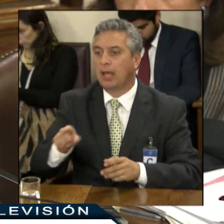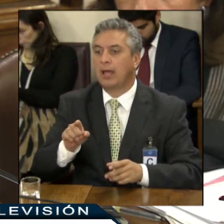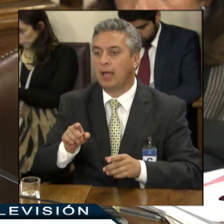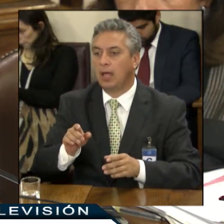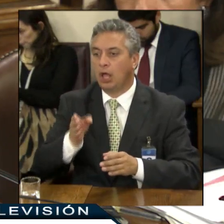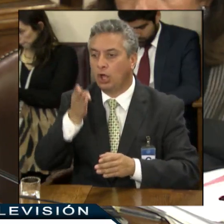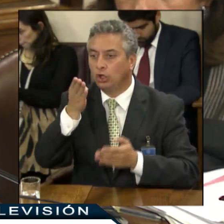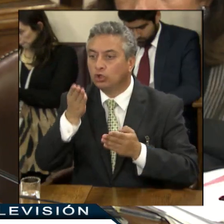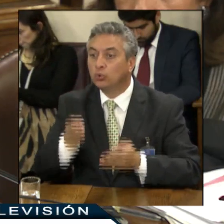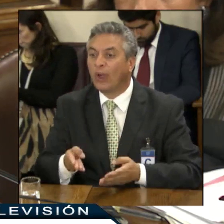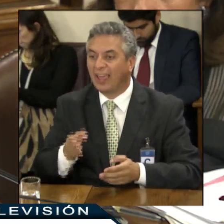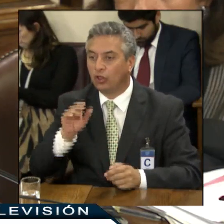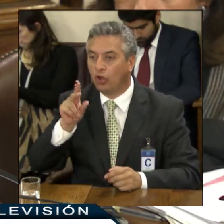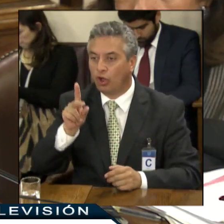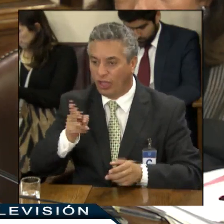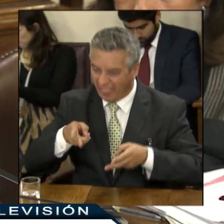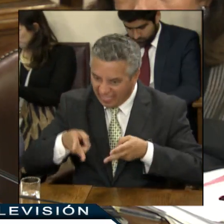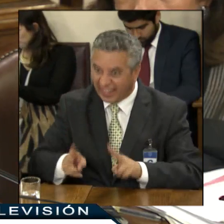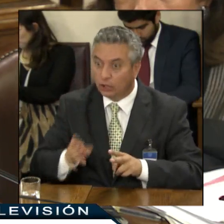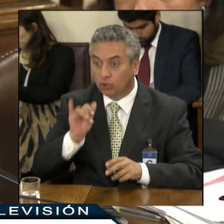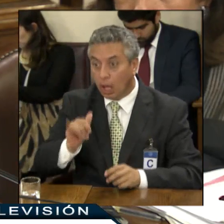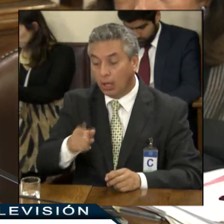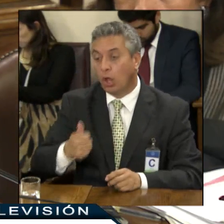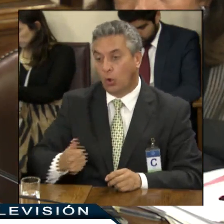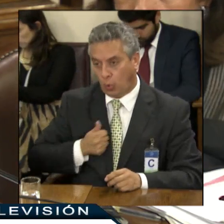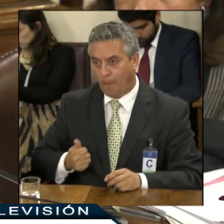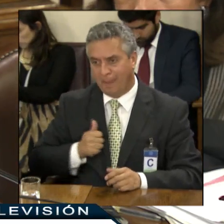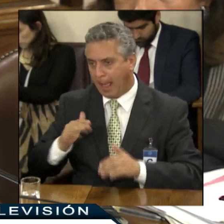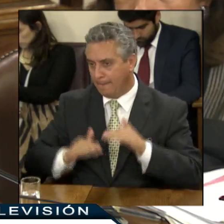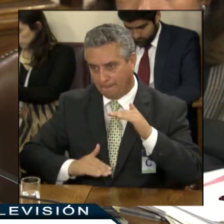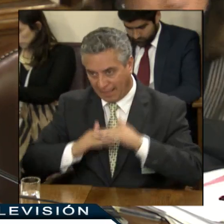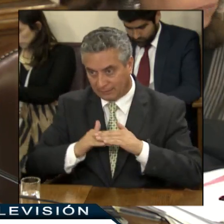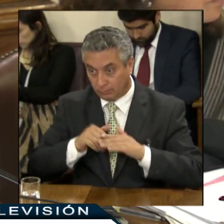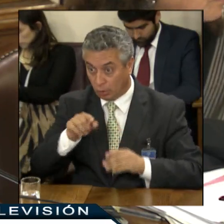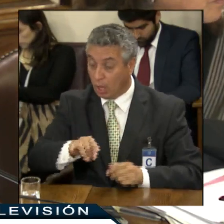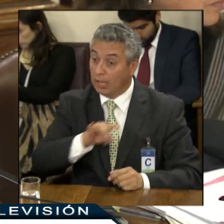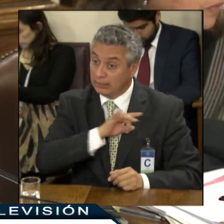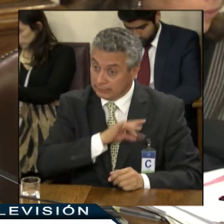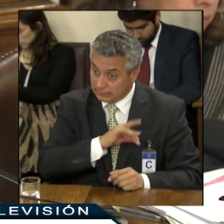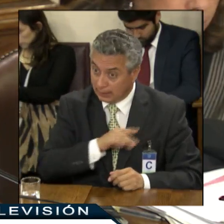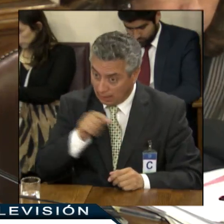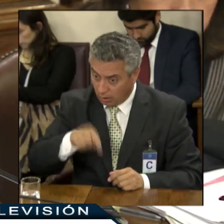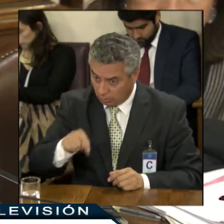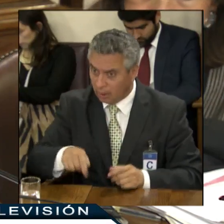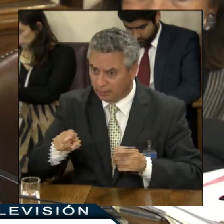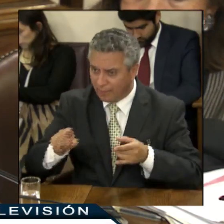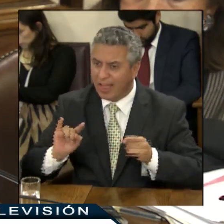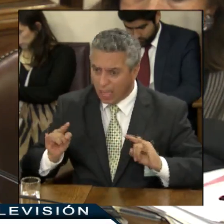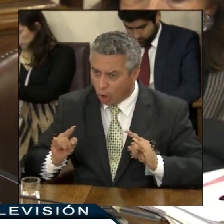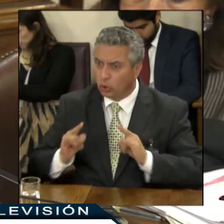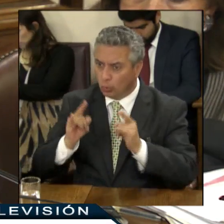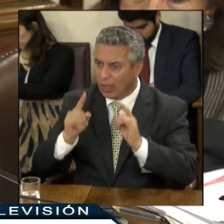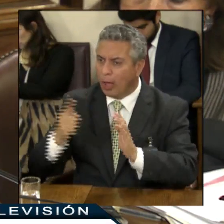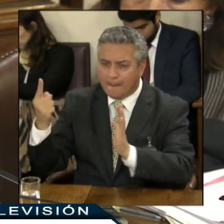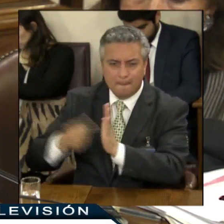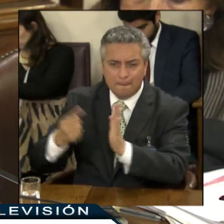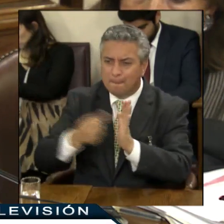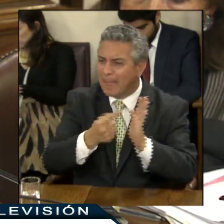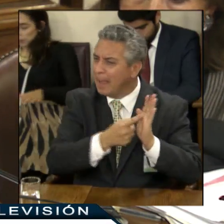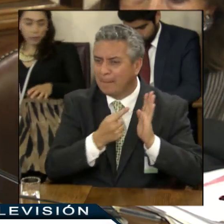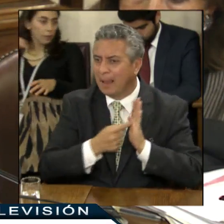que esos derechos se puedan cumplir al máximo en Chile hace Durante este gobierno se han construido miles de salas